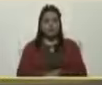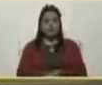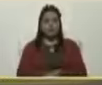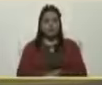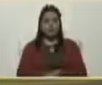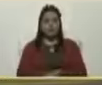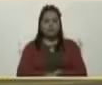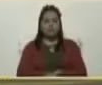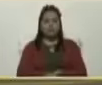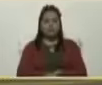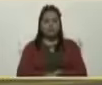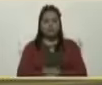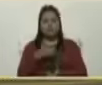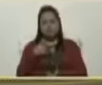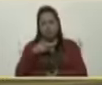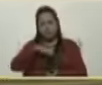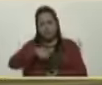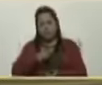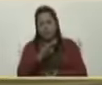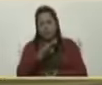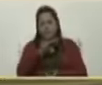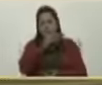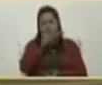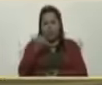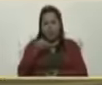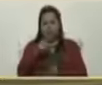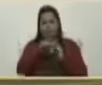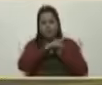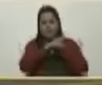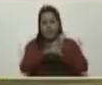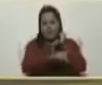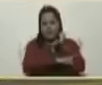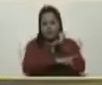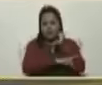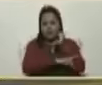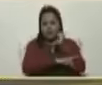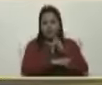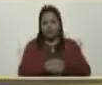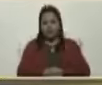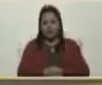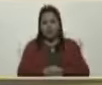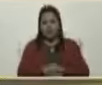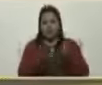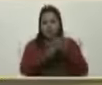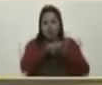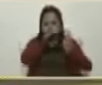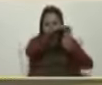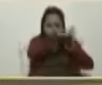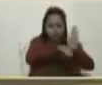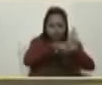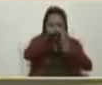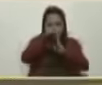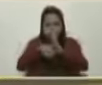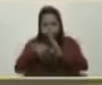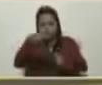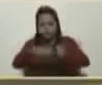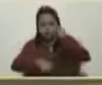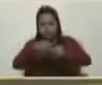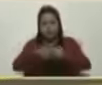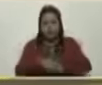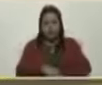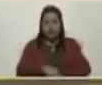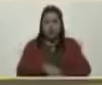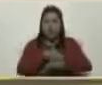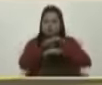Dios yo pude recuperar parte del parque automotor, un municipio que estaba bastante deteriorado. Hemos